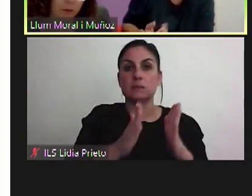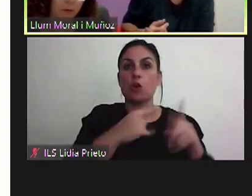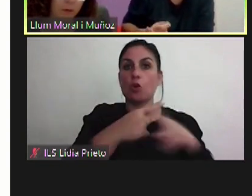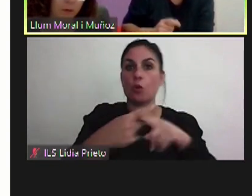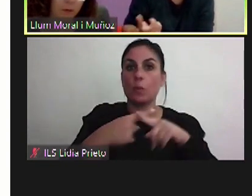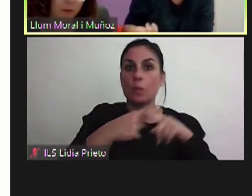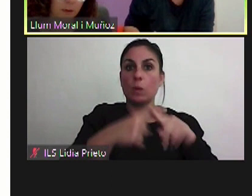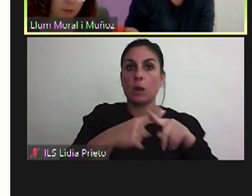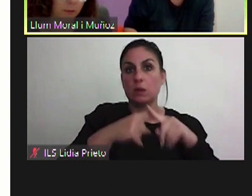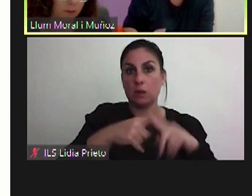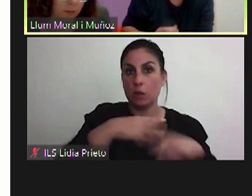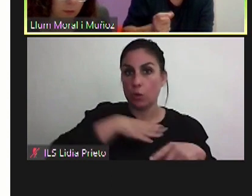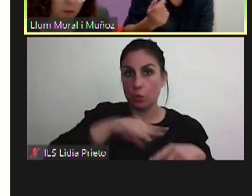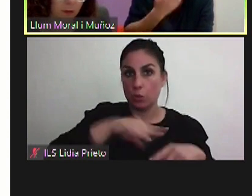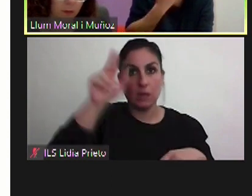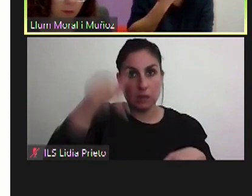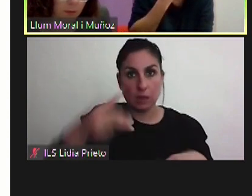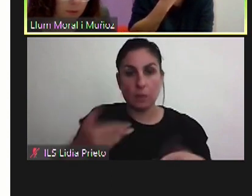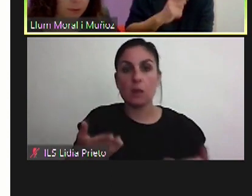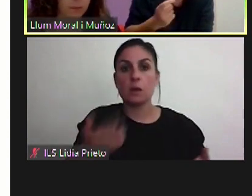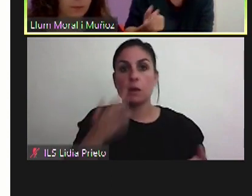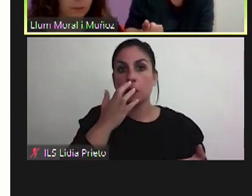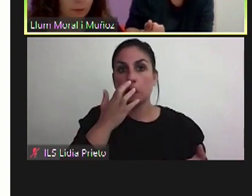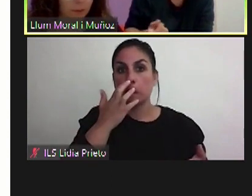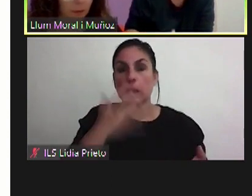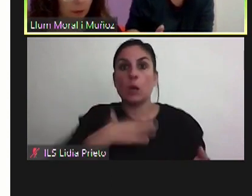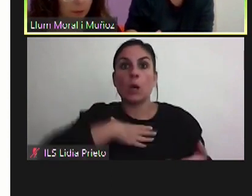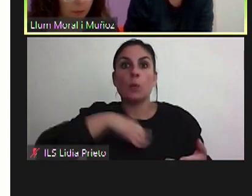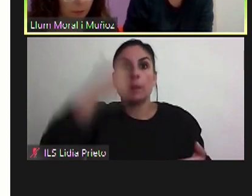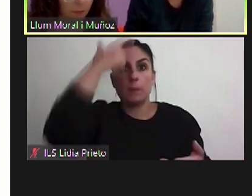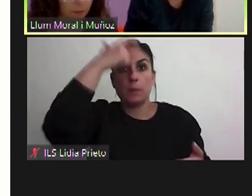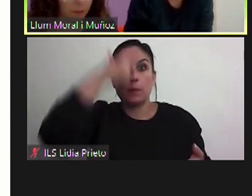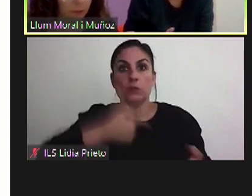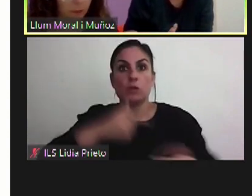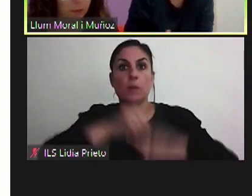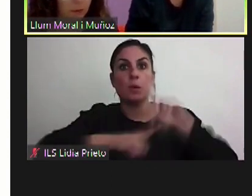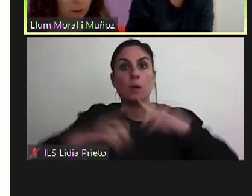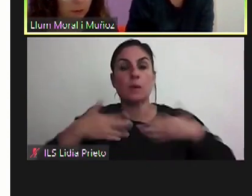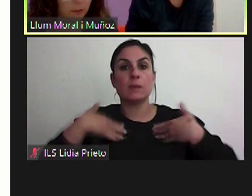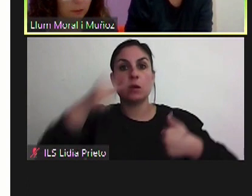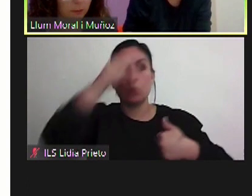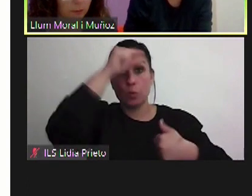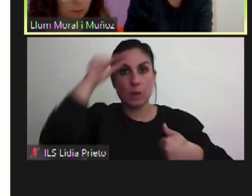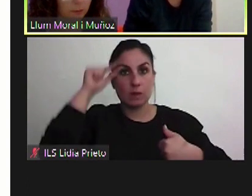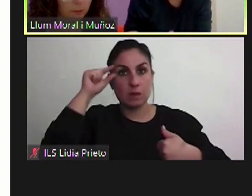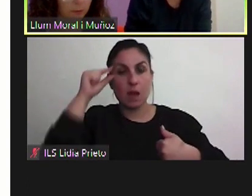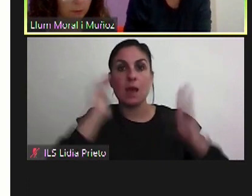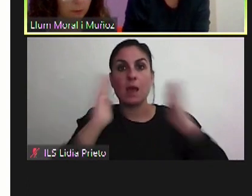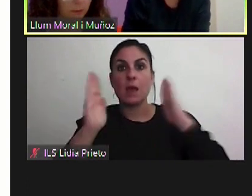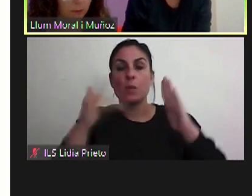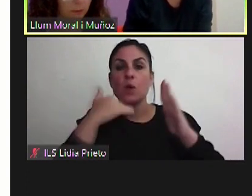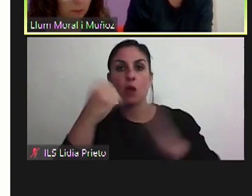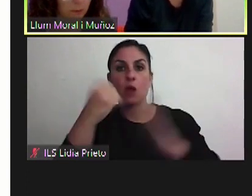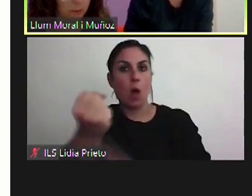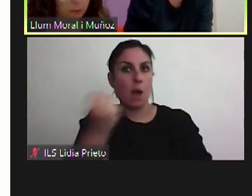personas que por sus circunstancias personales en ese momento de su vida necesitan un apoyo más intenso, sí que en esos momentos